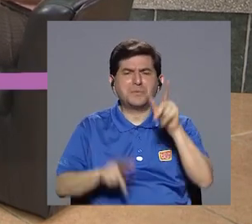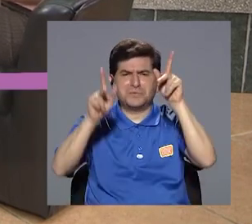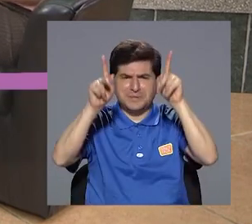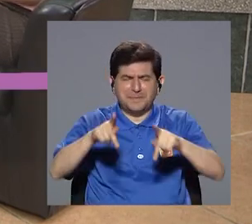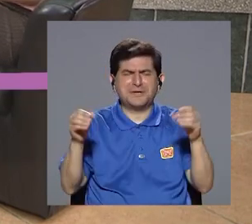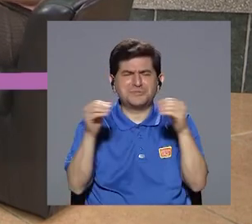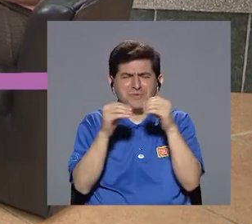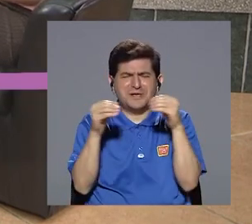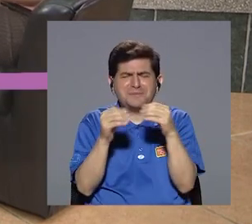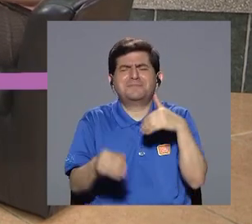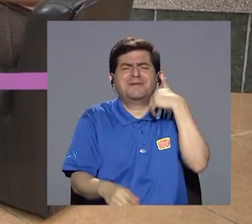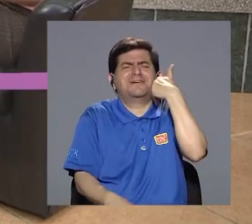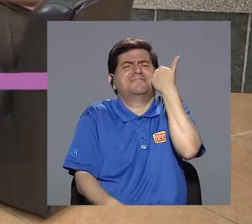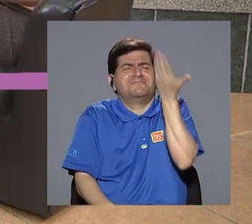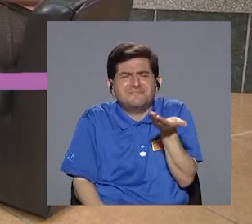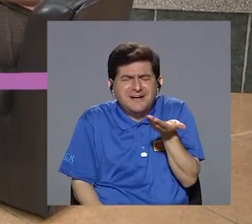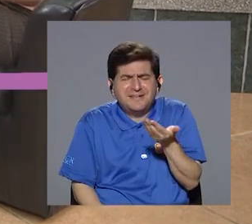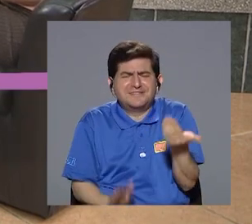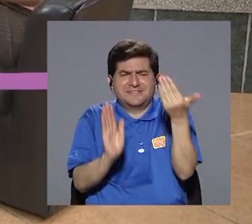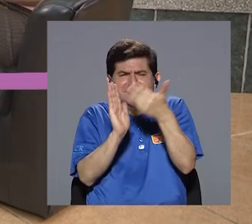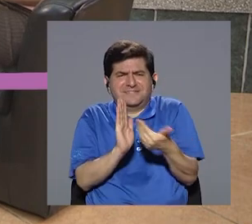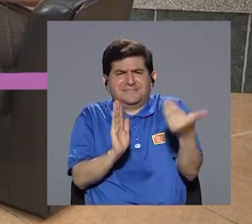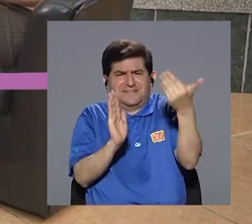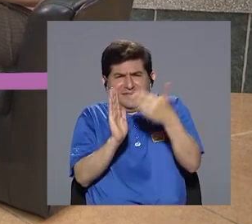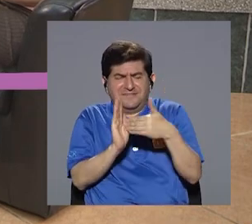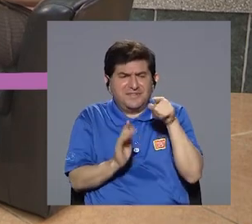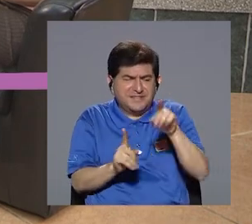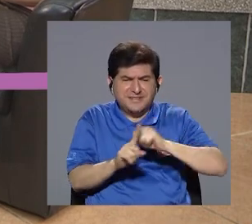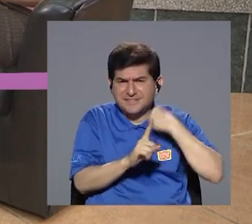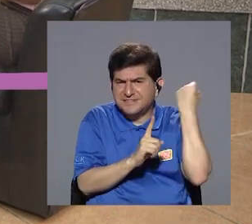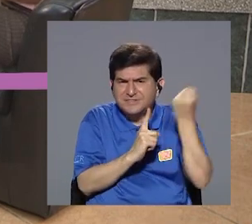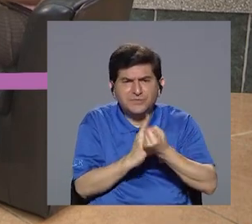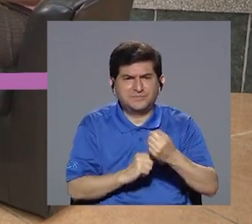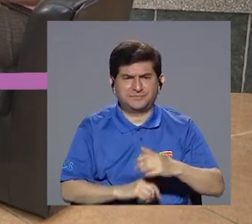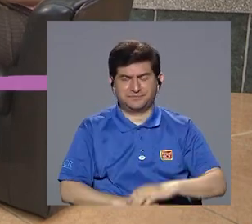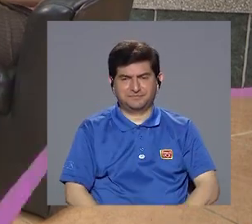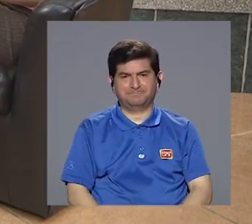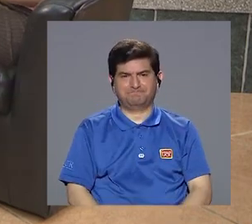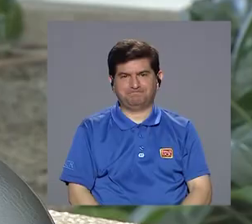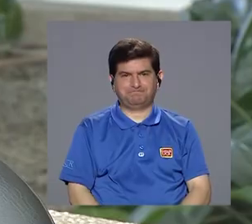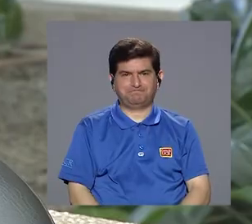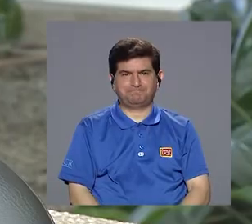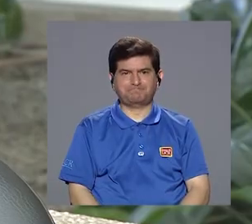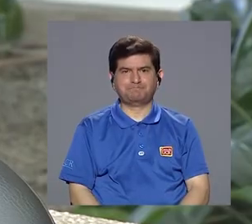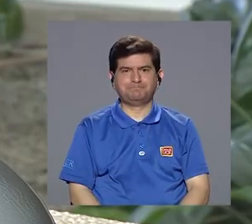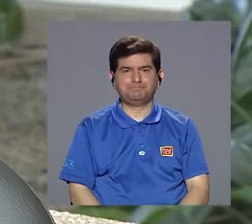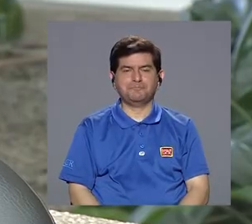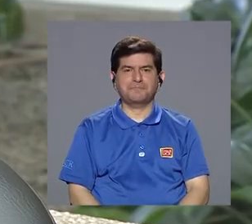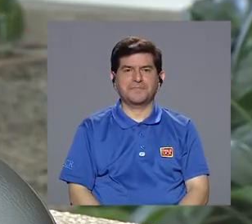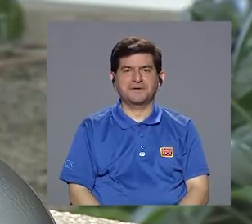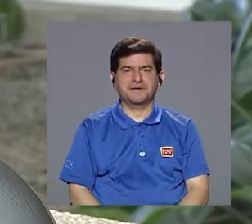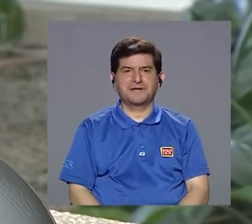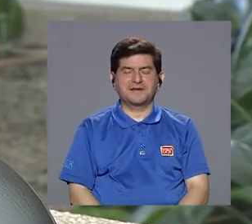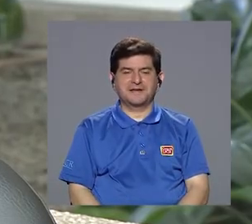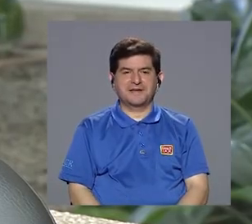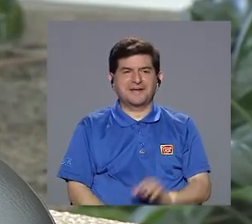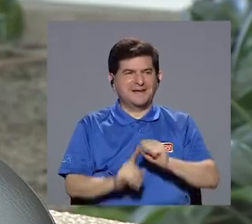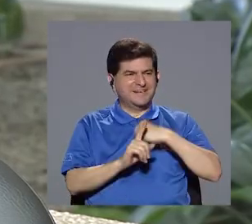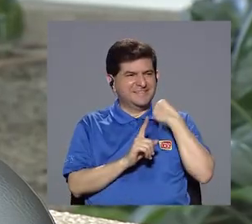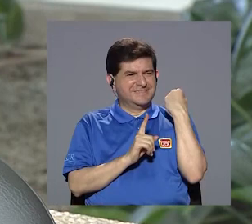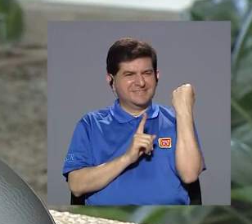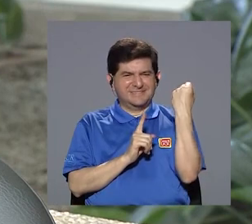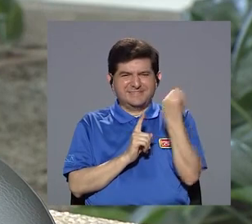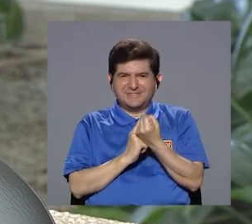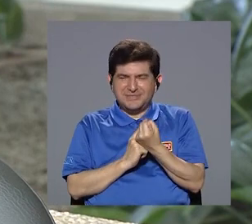¿cuáles personas son más propensas a sufrir de esta condición? Bueno, vieras que esto es